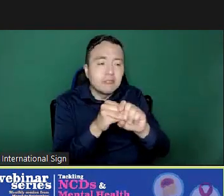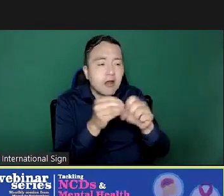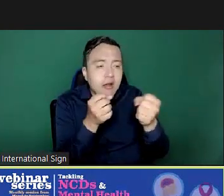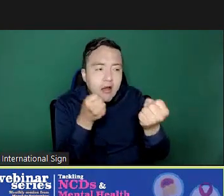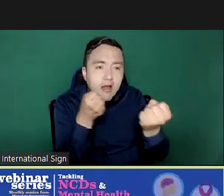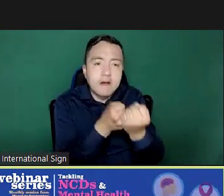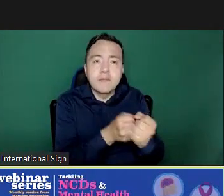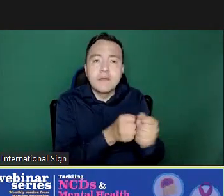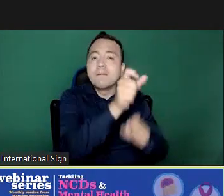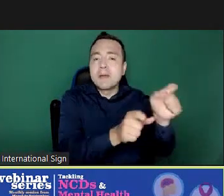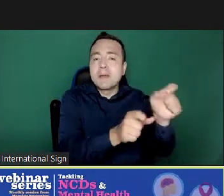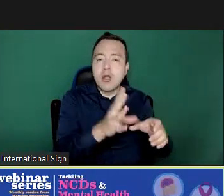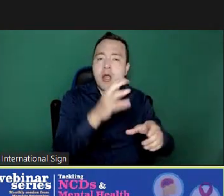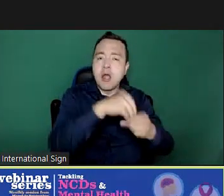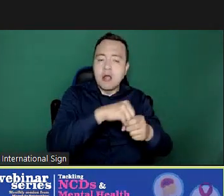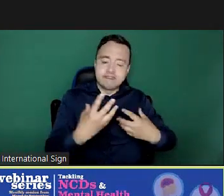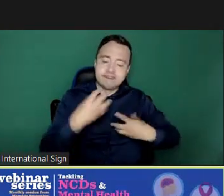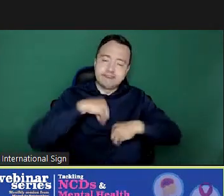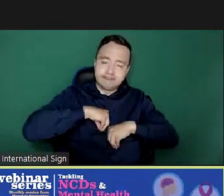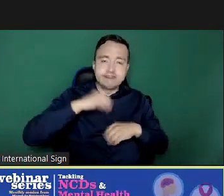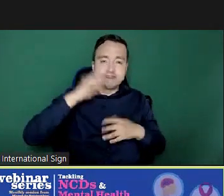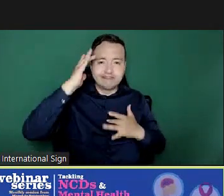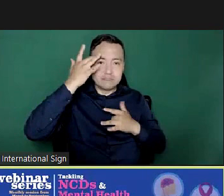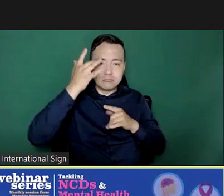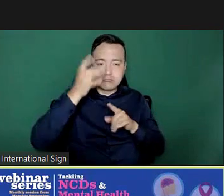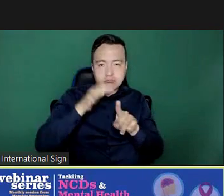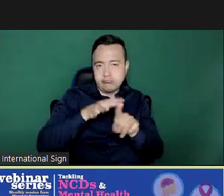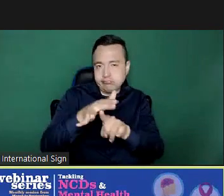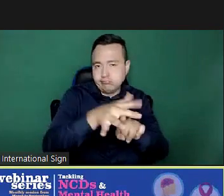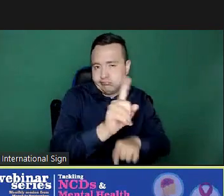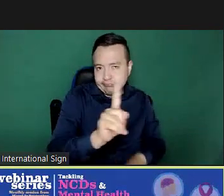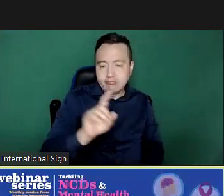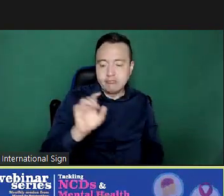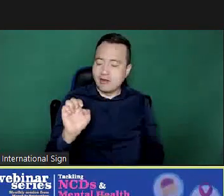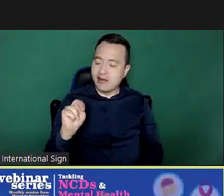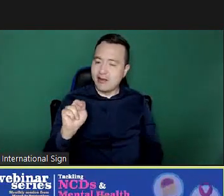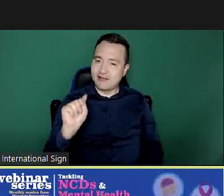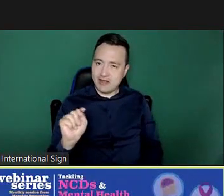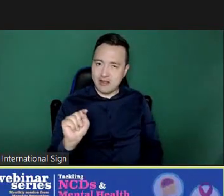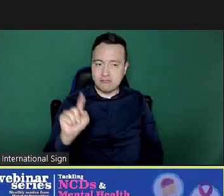para desarrollar en el desarrollo, de las políticas y programas contra las NTs.